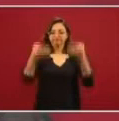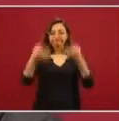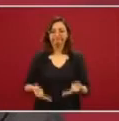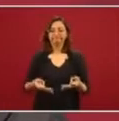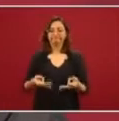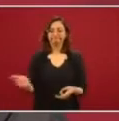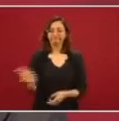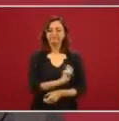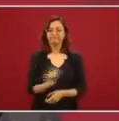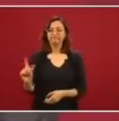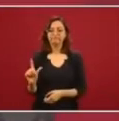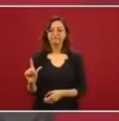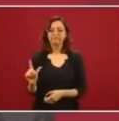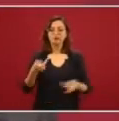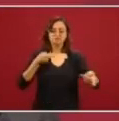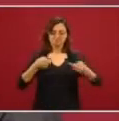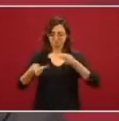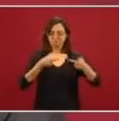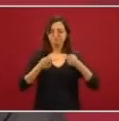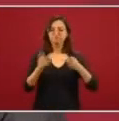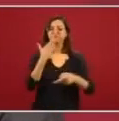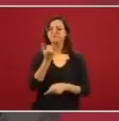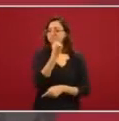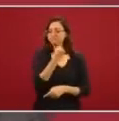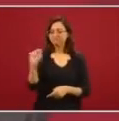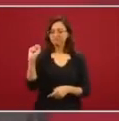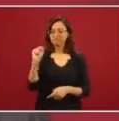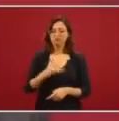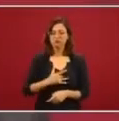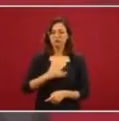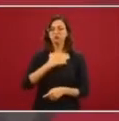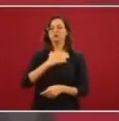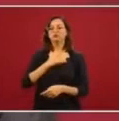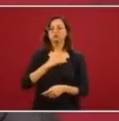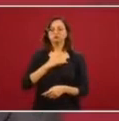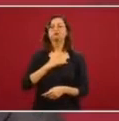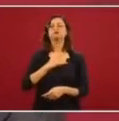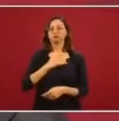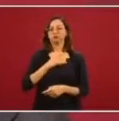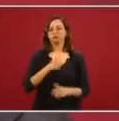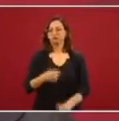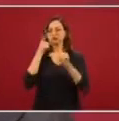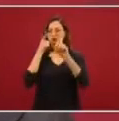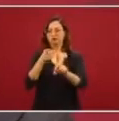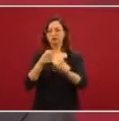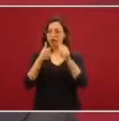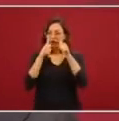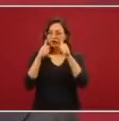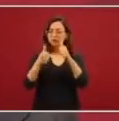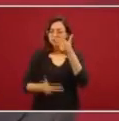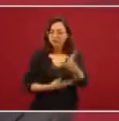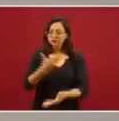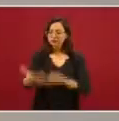son gente bien preparada son gente con un sentido de misión muy profundo y un enorme